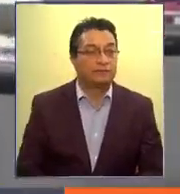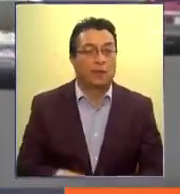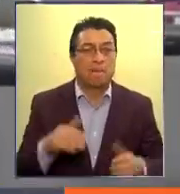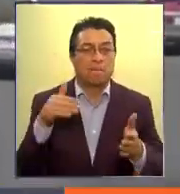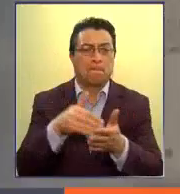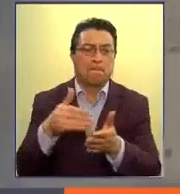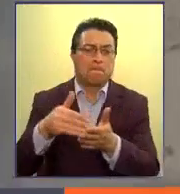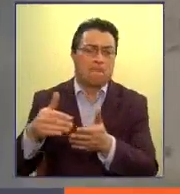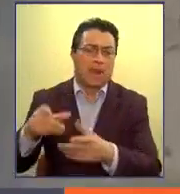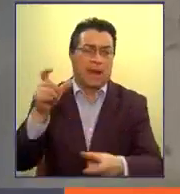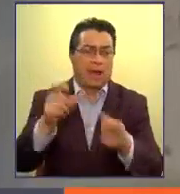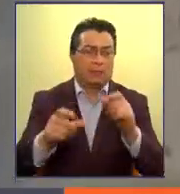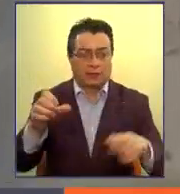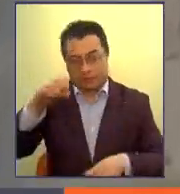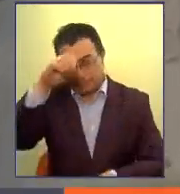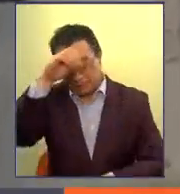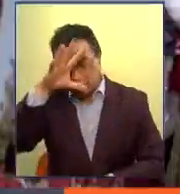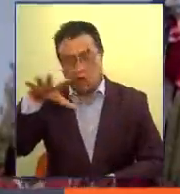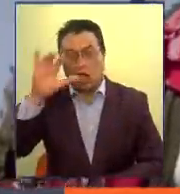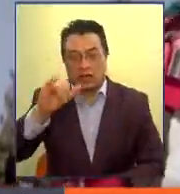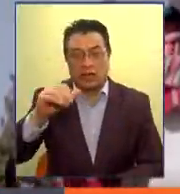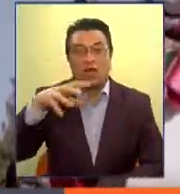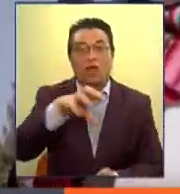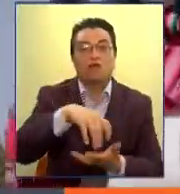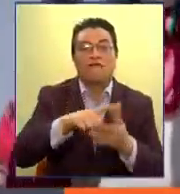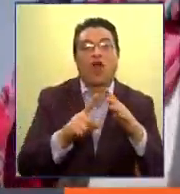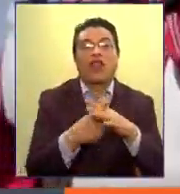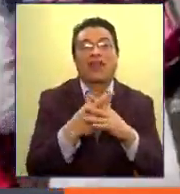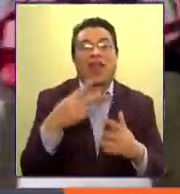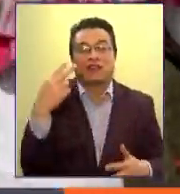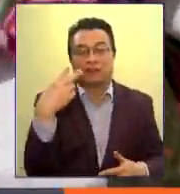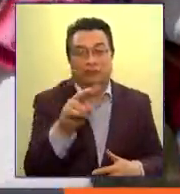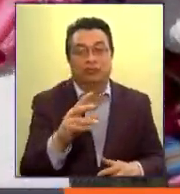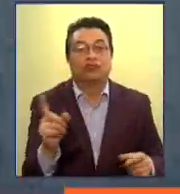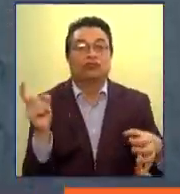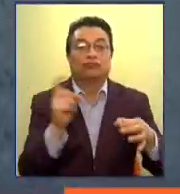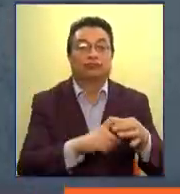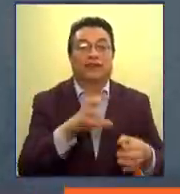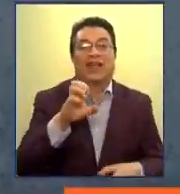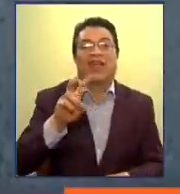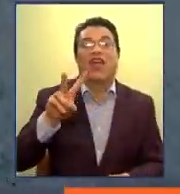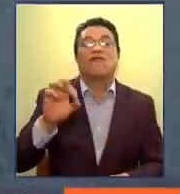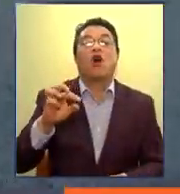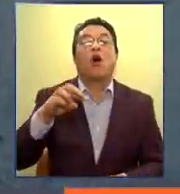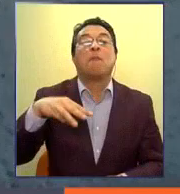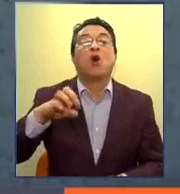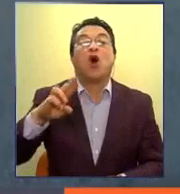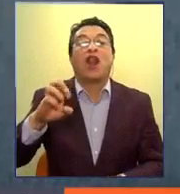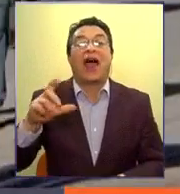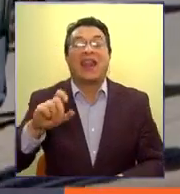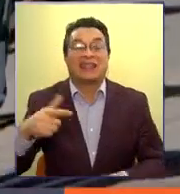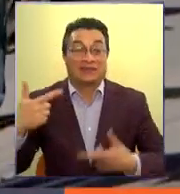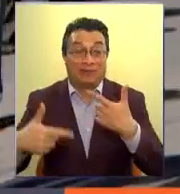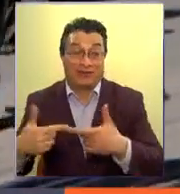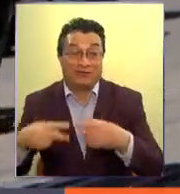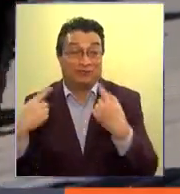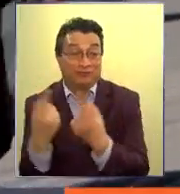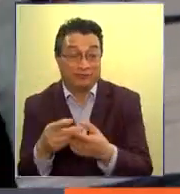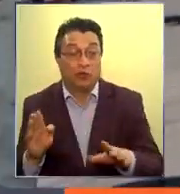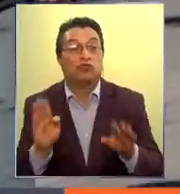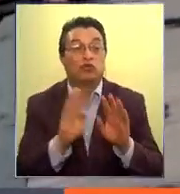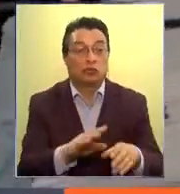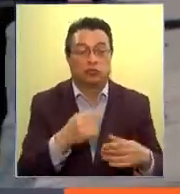miles, especialmente mineros e indígenas bolivianos afines al partido de Evo Morales, los que marcharon en la ciudad de El Alto en rechazo a la